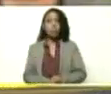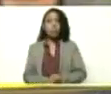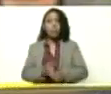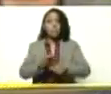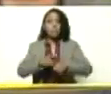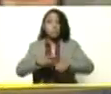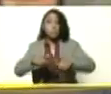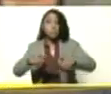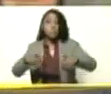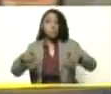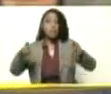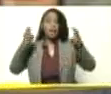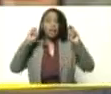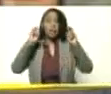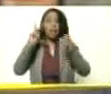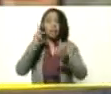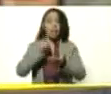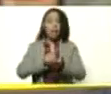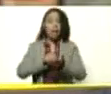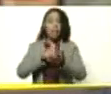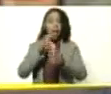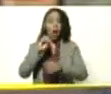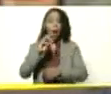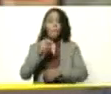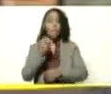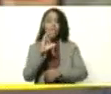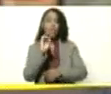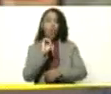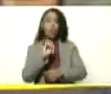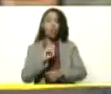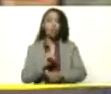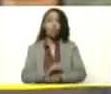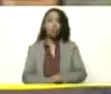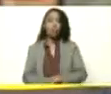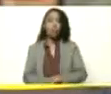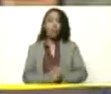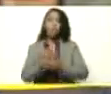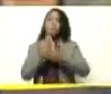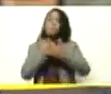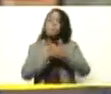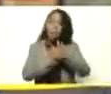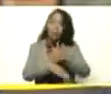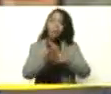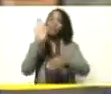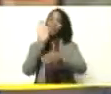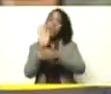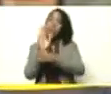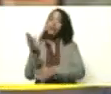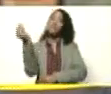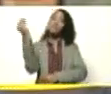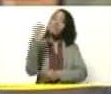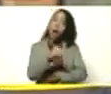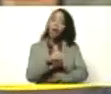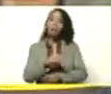producto de la llegada de la variante o micro vamos a cuidarnos más